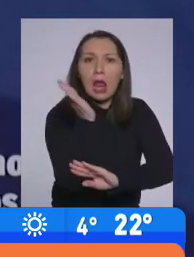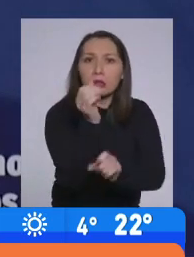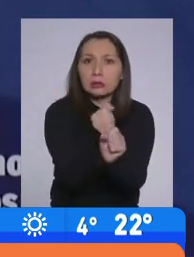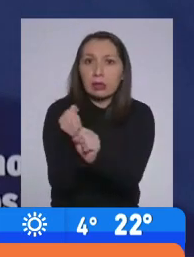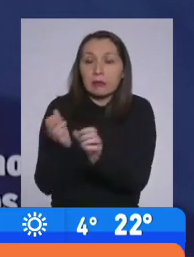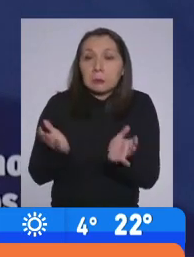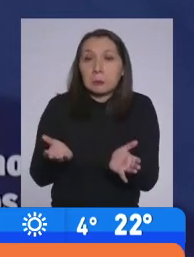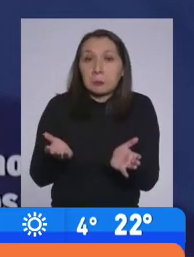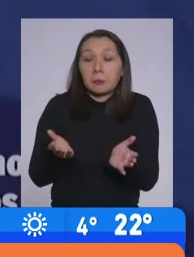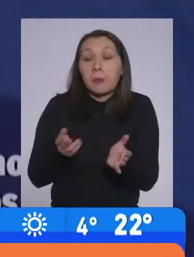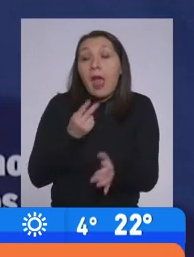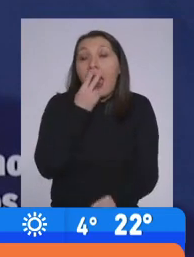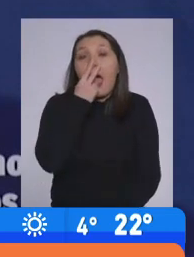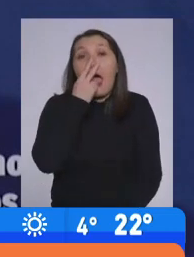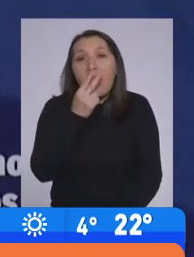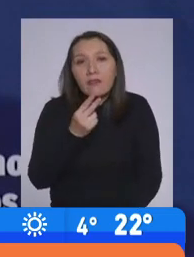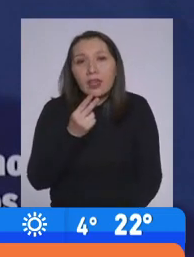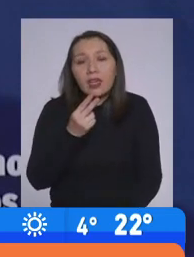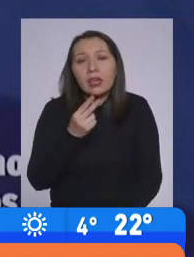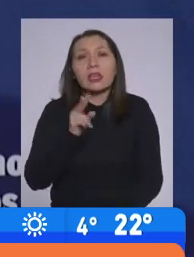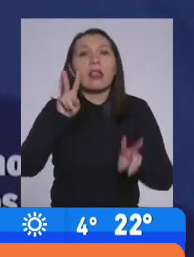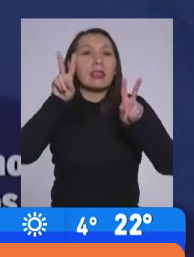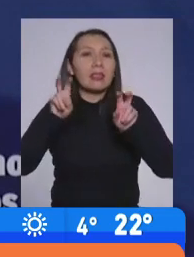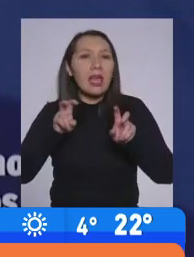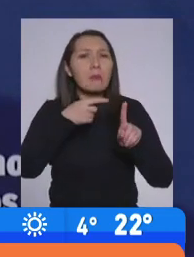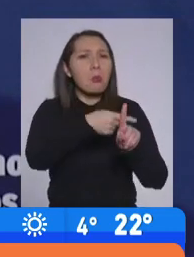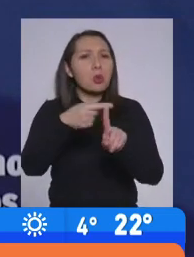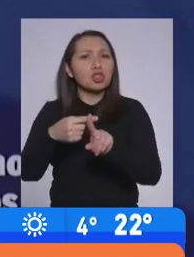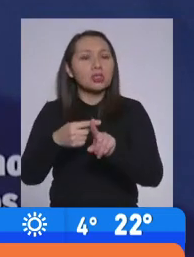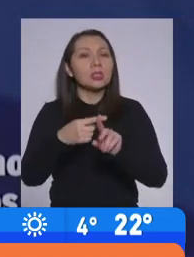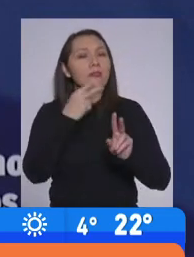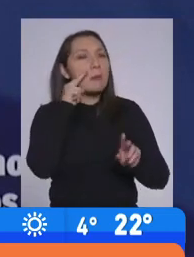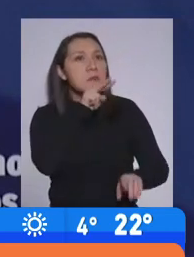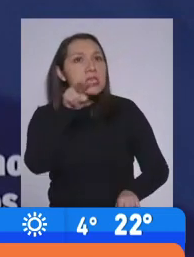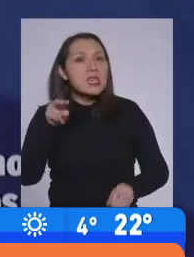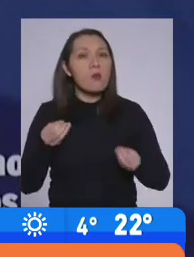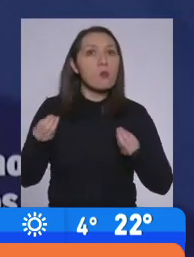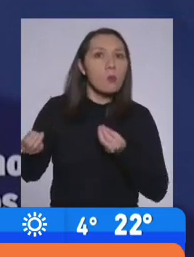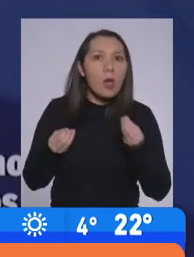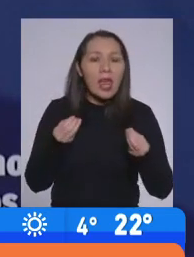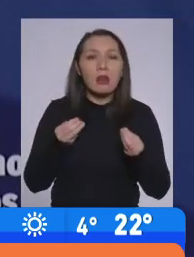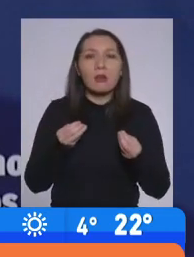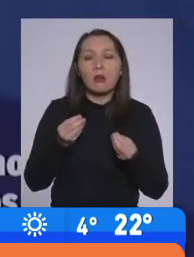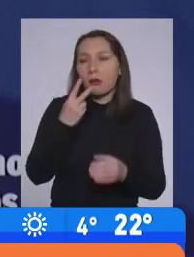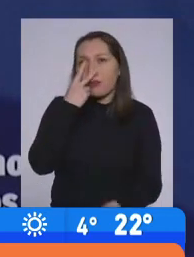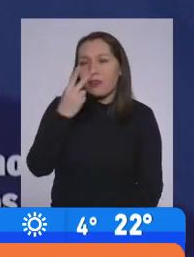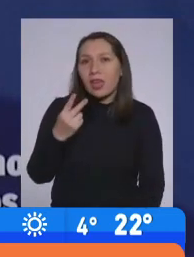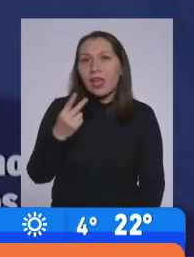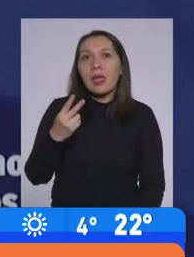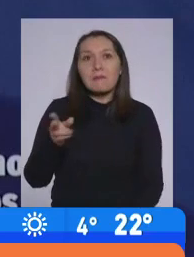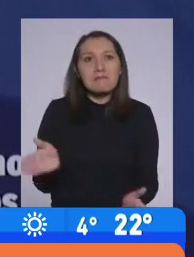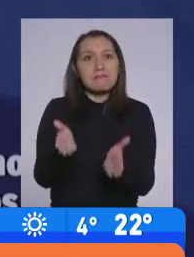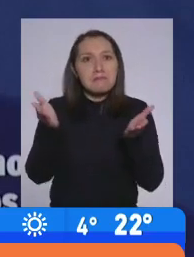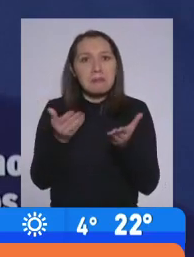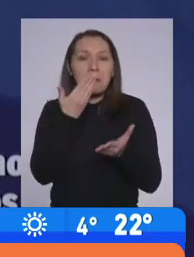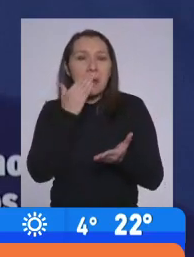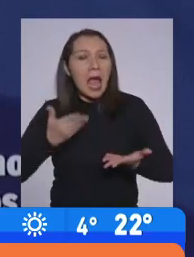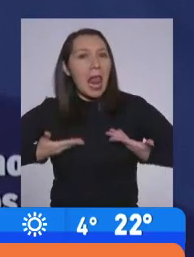entonces veamos la cosa en forma positiva en forma propositiva